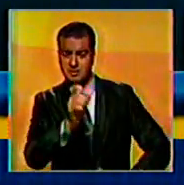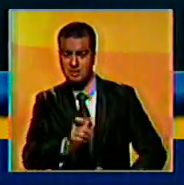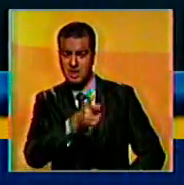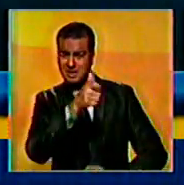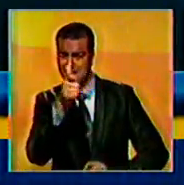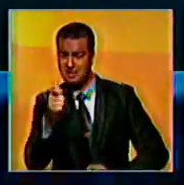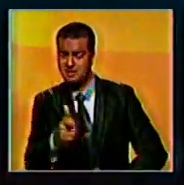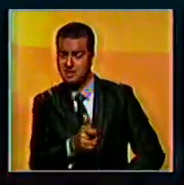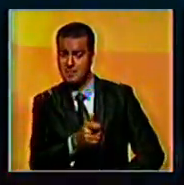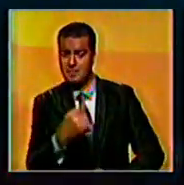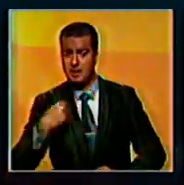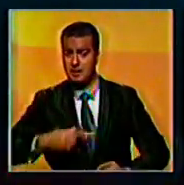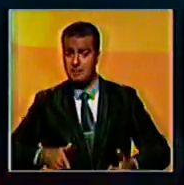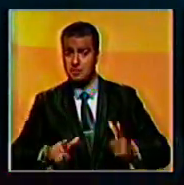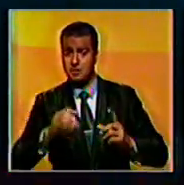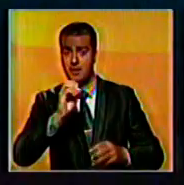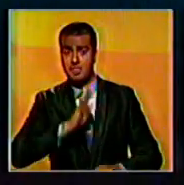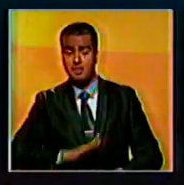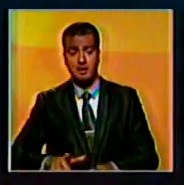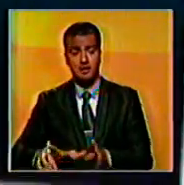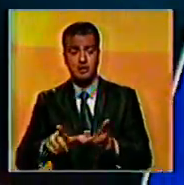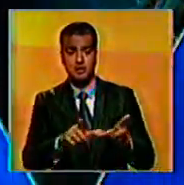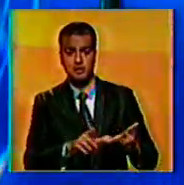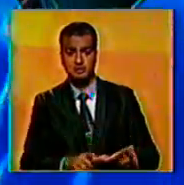tiroteo tenía permiso para estar en el lugar.